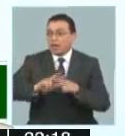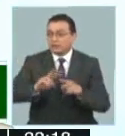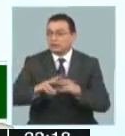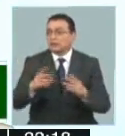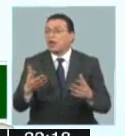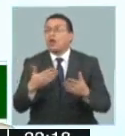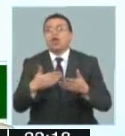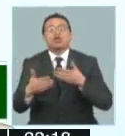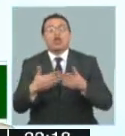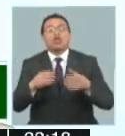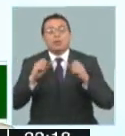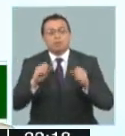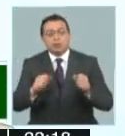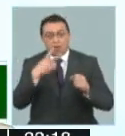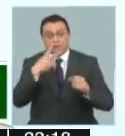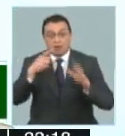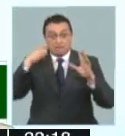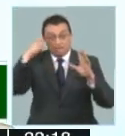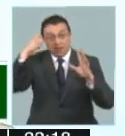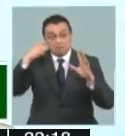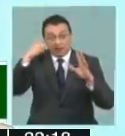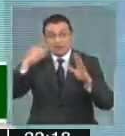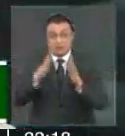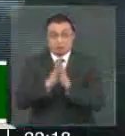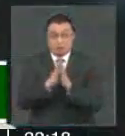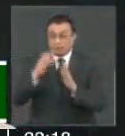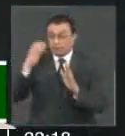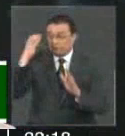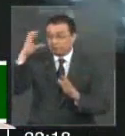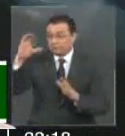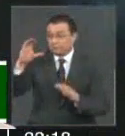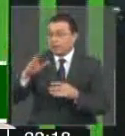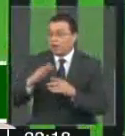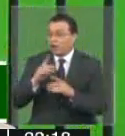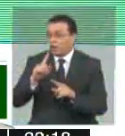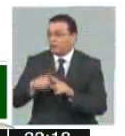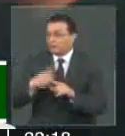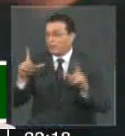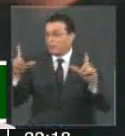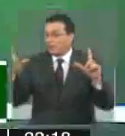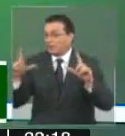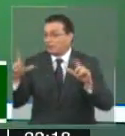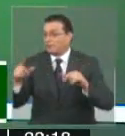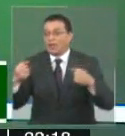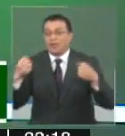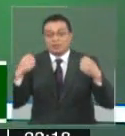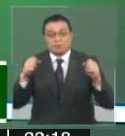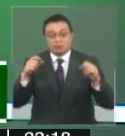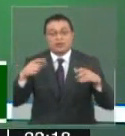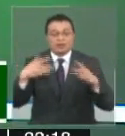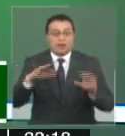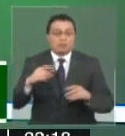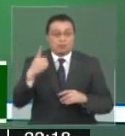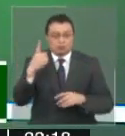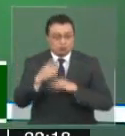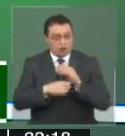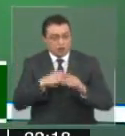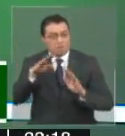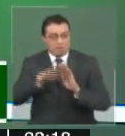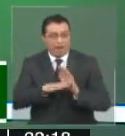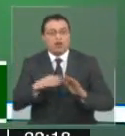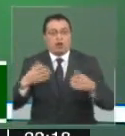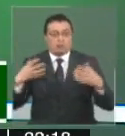Chile se puede hacer? Quiero que mostremos de nuevo las imágenes de Nicolás haciendo deportes extremos cuando habían pasado un año